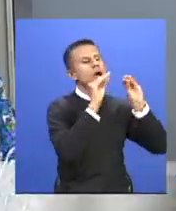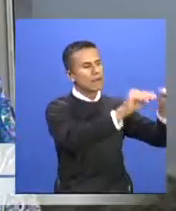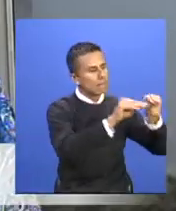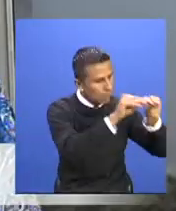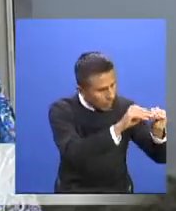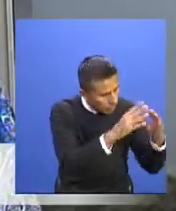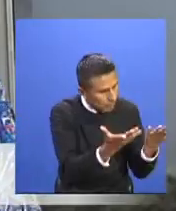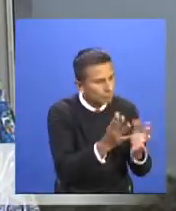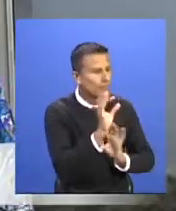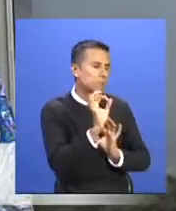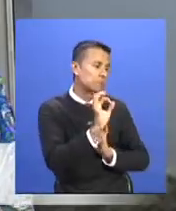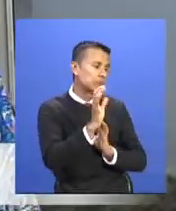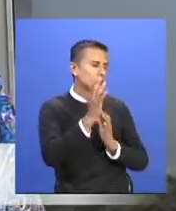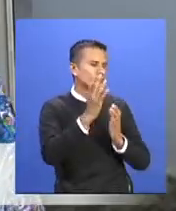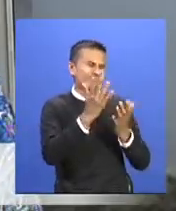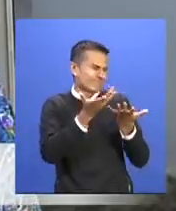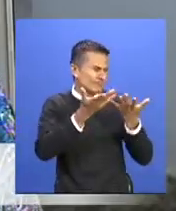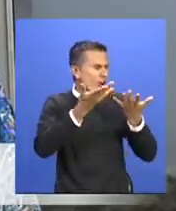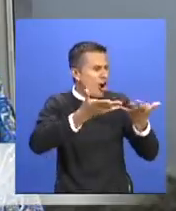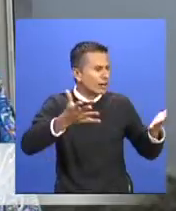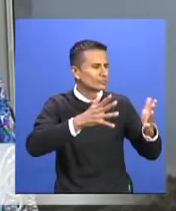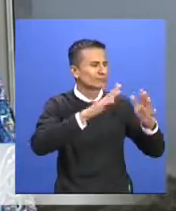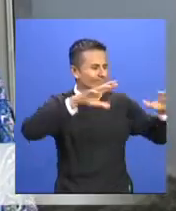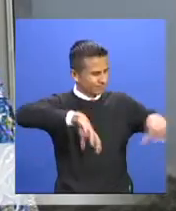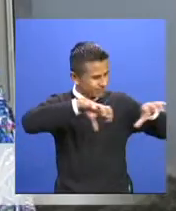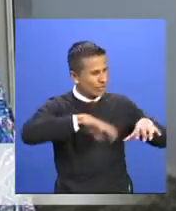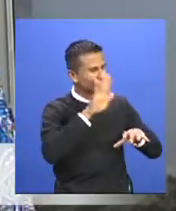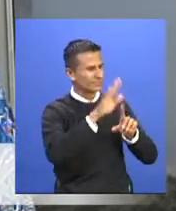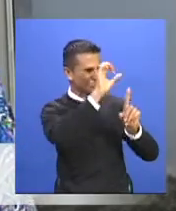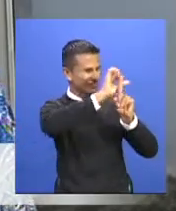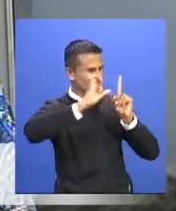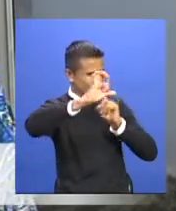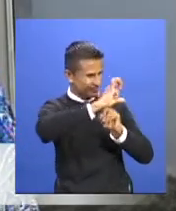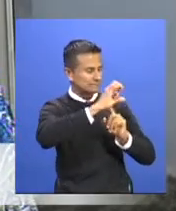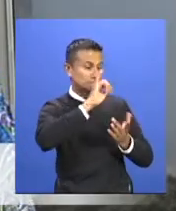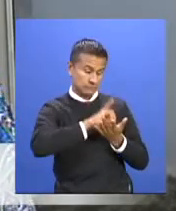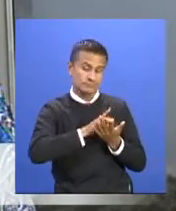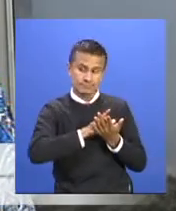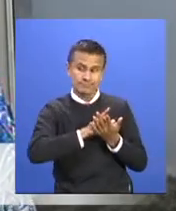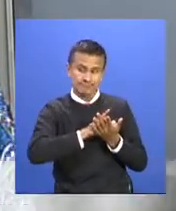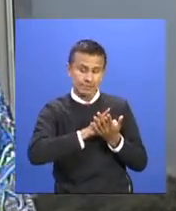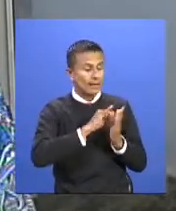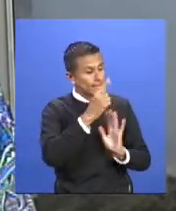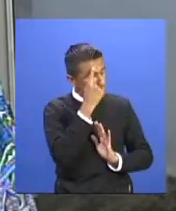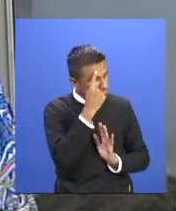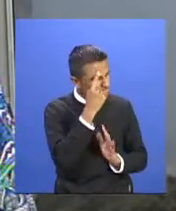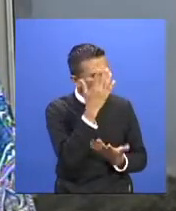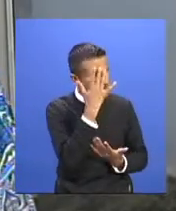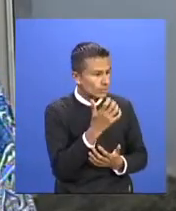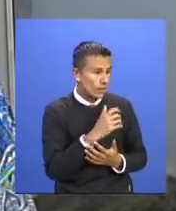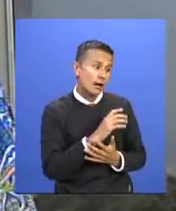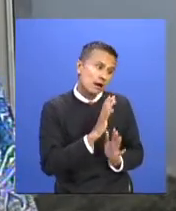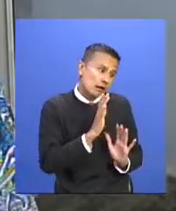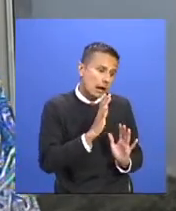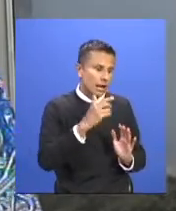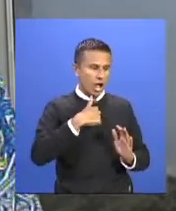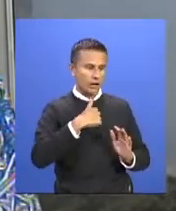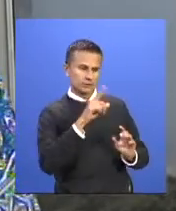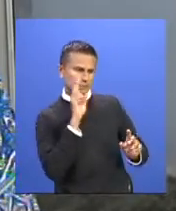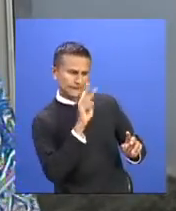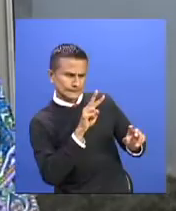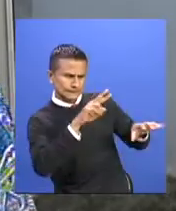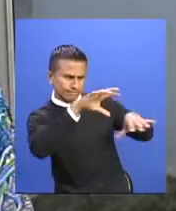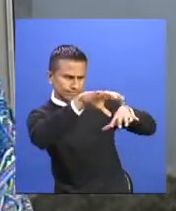hacen capacitaciones y también se hacen muchas cosas sociales, porque en esa parte social, digamos que yo puedo